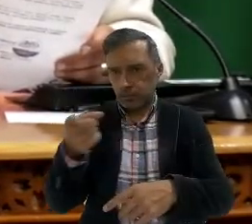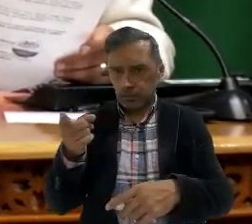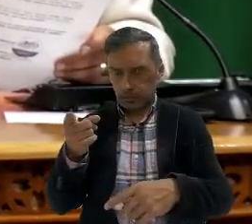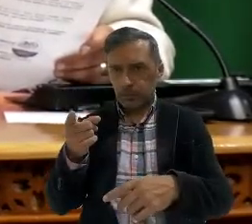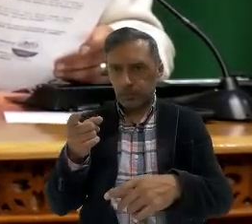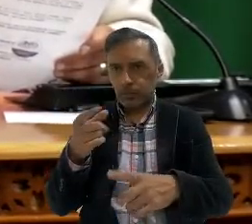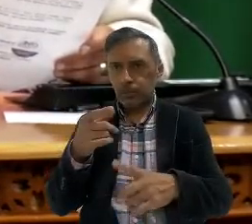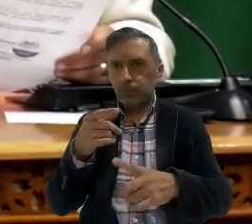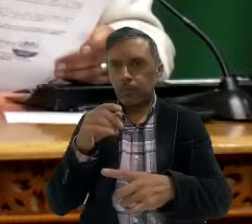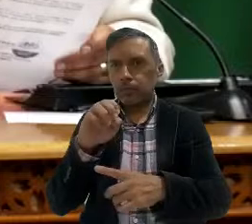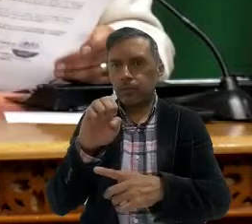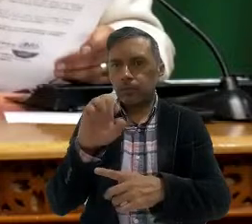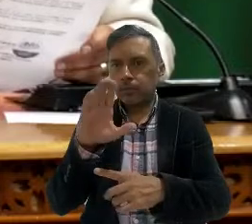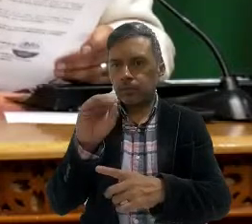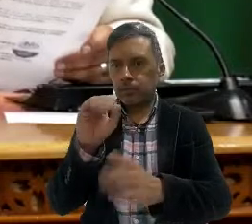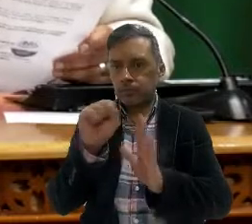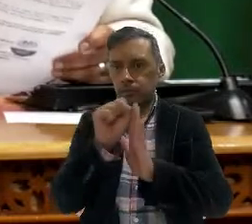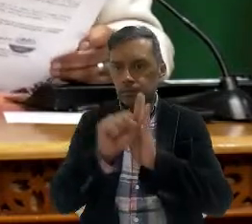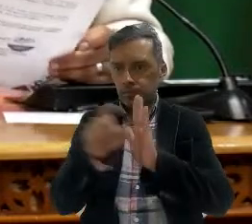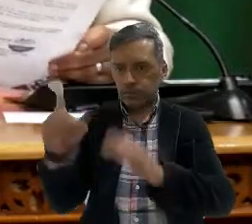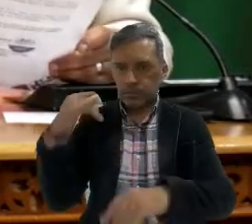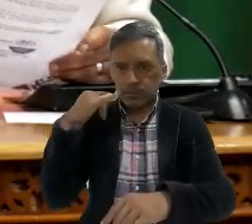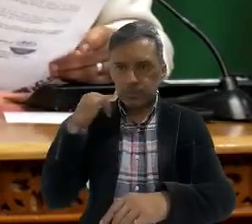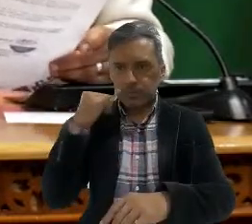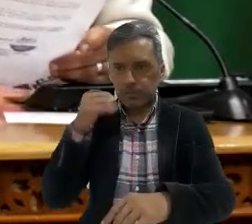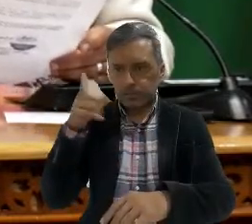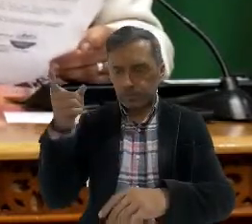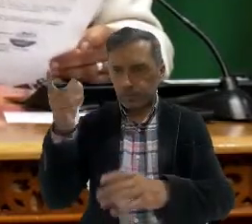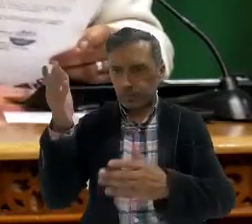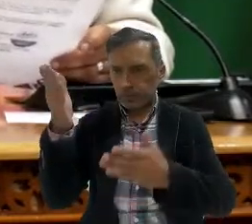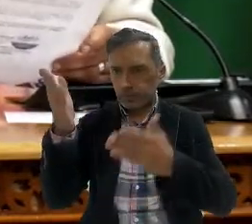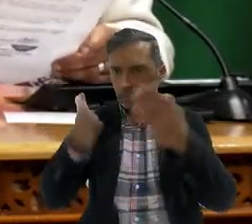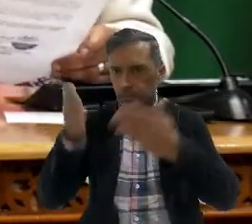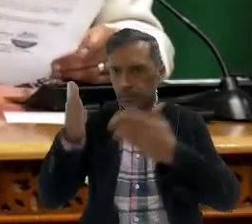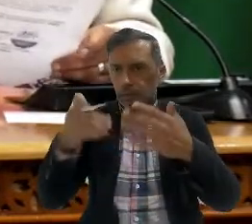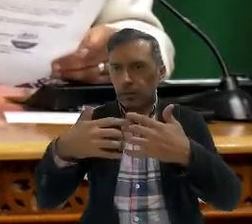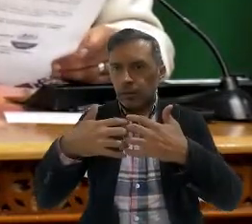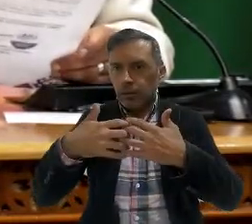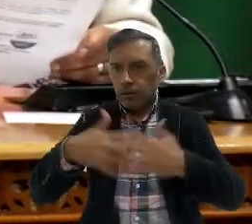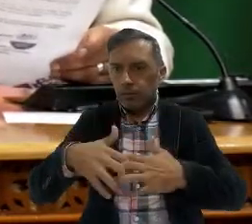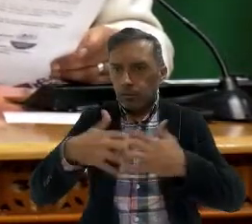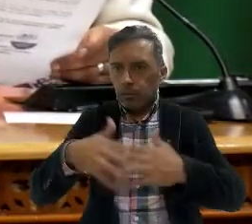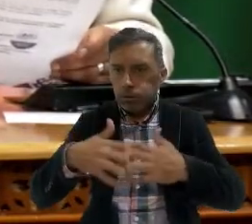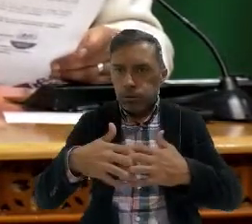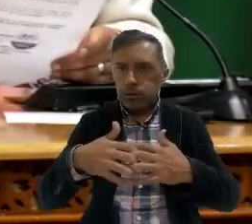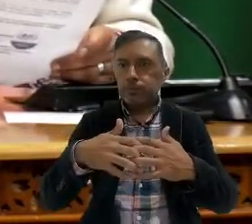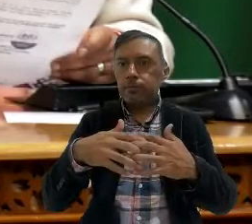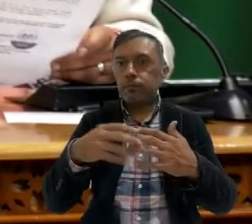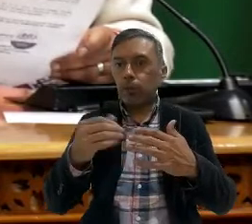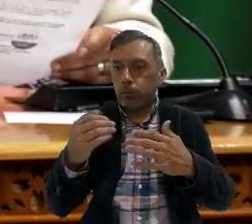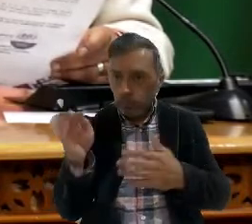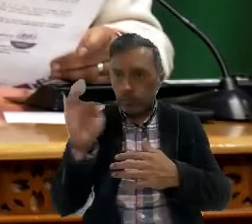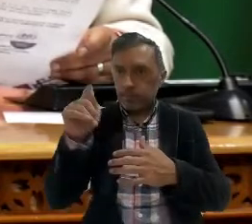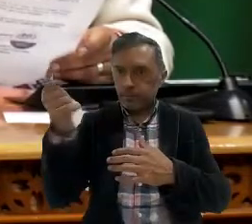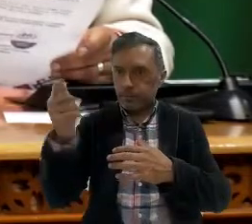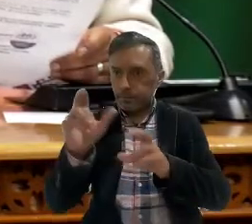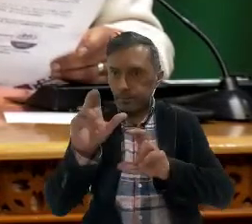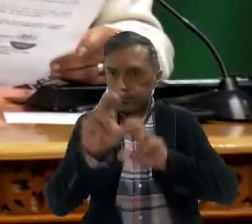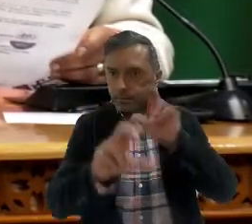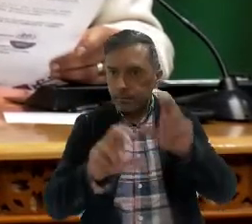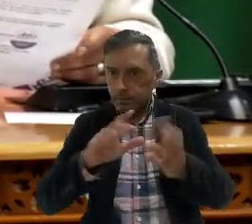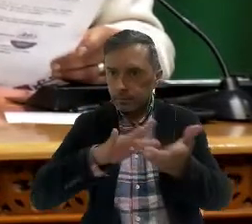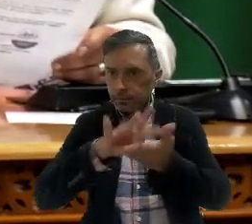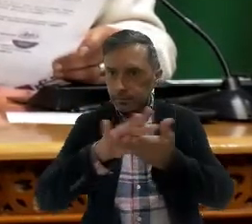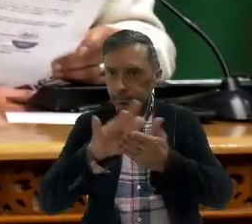ecosistema económico de California, empresas y posibles inversiones, den a conocer los espacios de